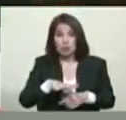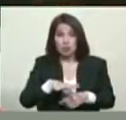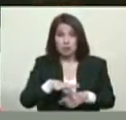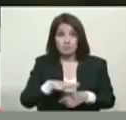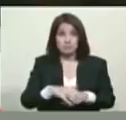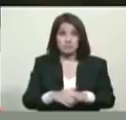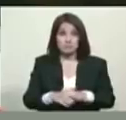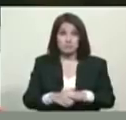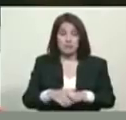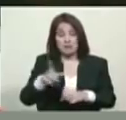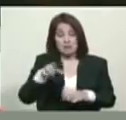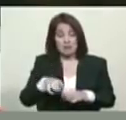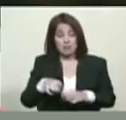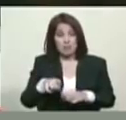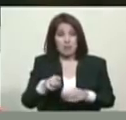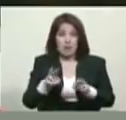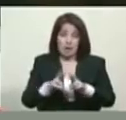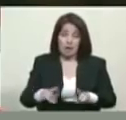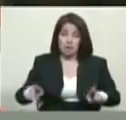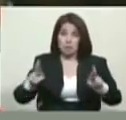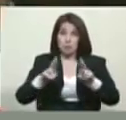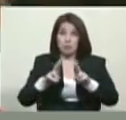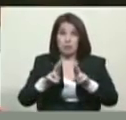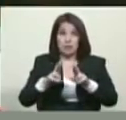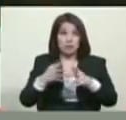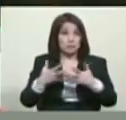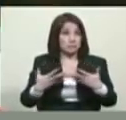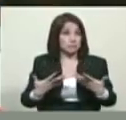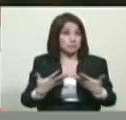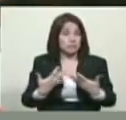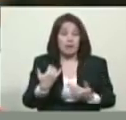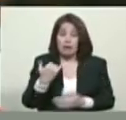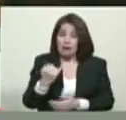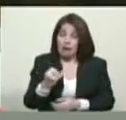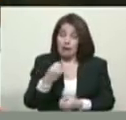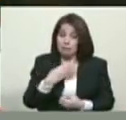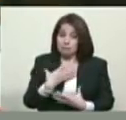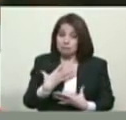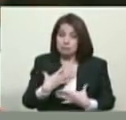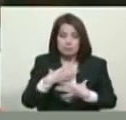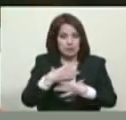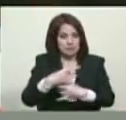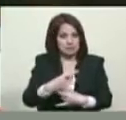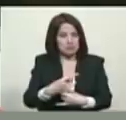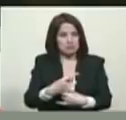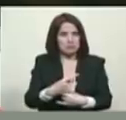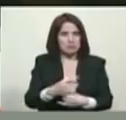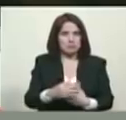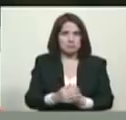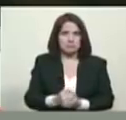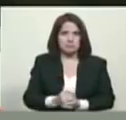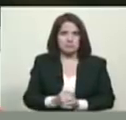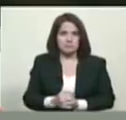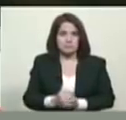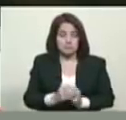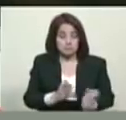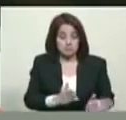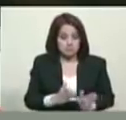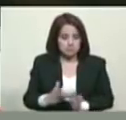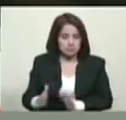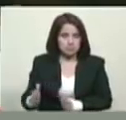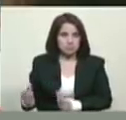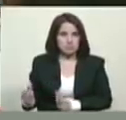también en la República. Algo interesante, haciendo programas